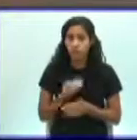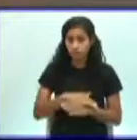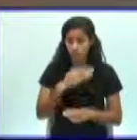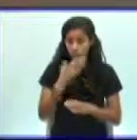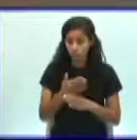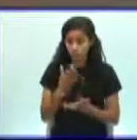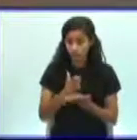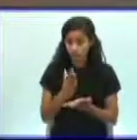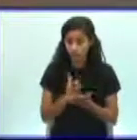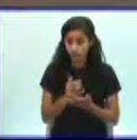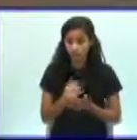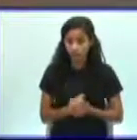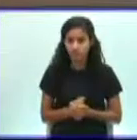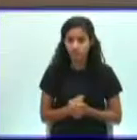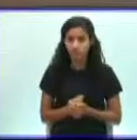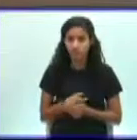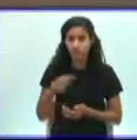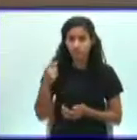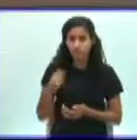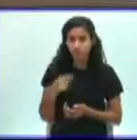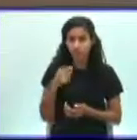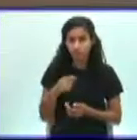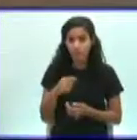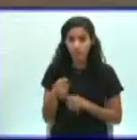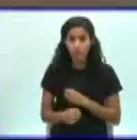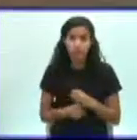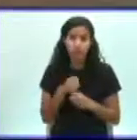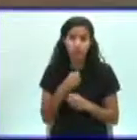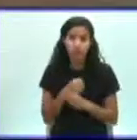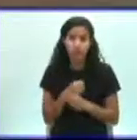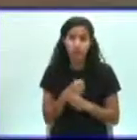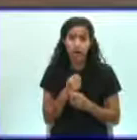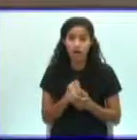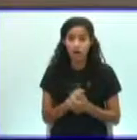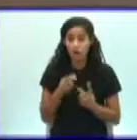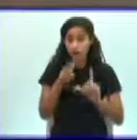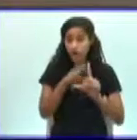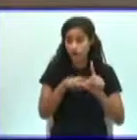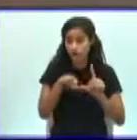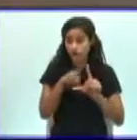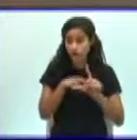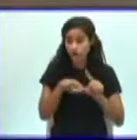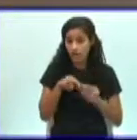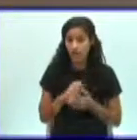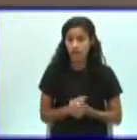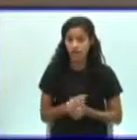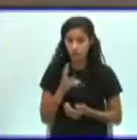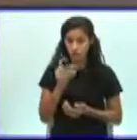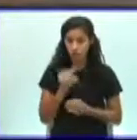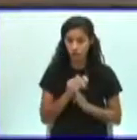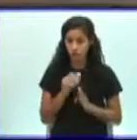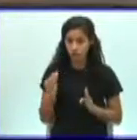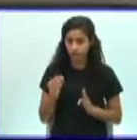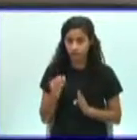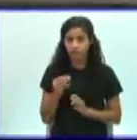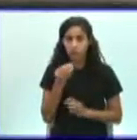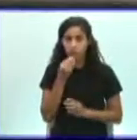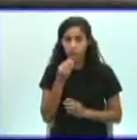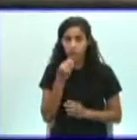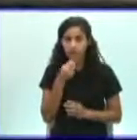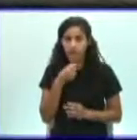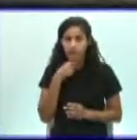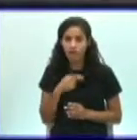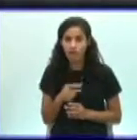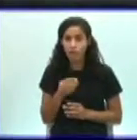próximo encuentro debemos de utilizar una regla graduada. Ya puede ser una